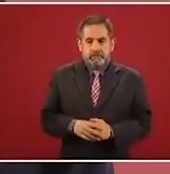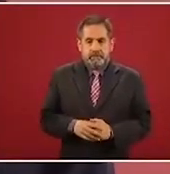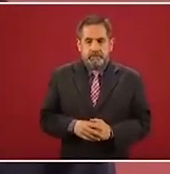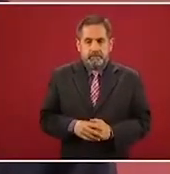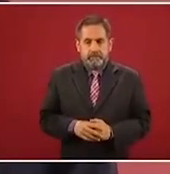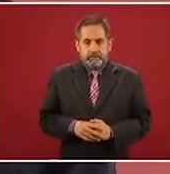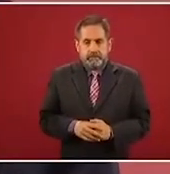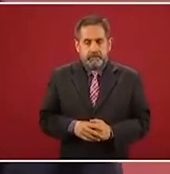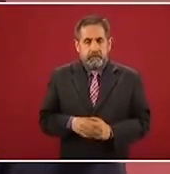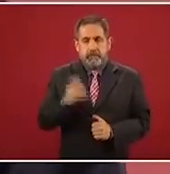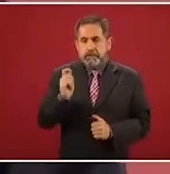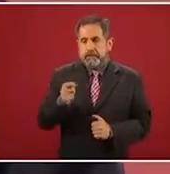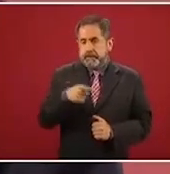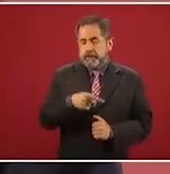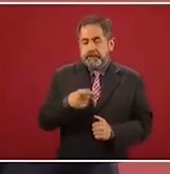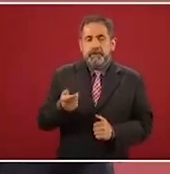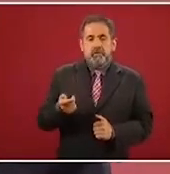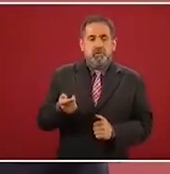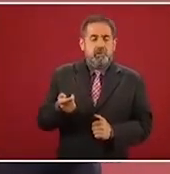que